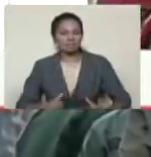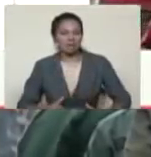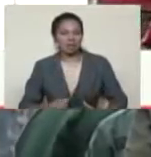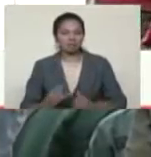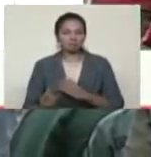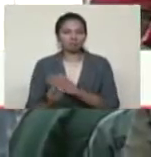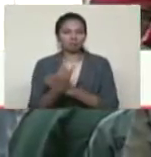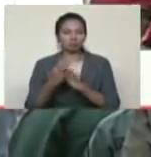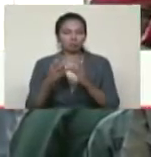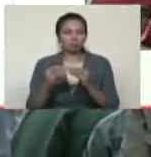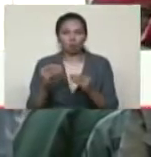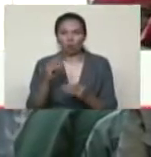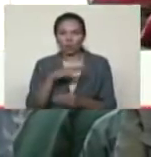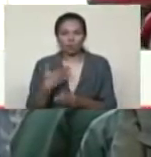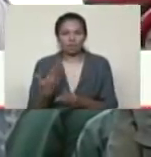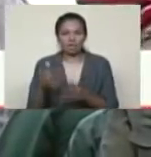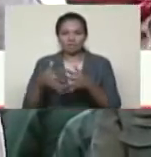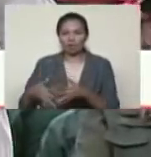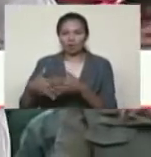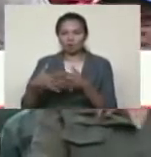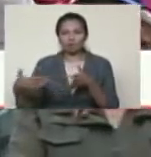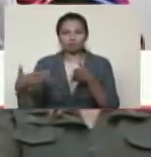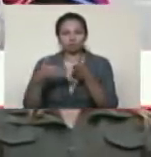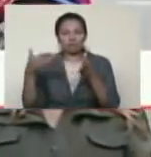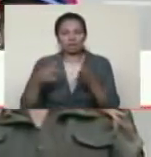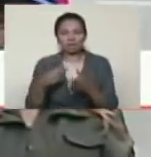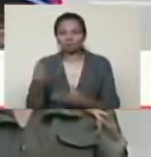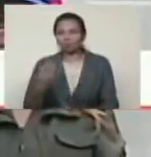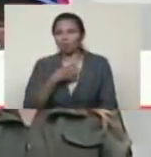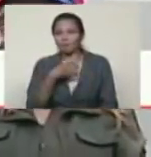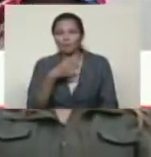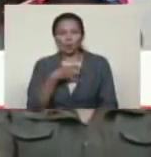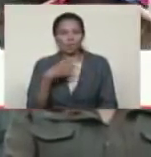Todos los han intentado y no han podido,